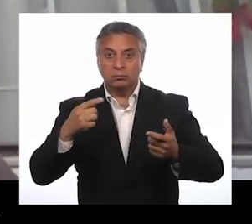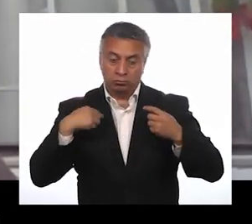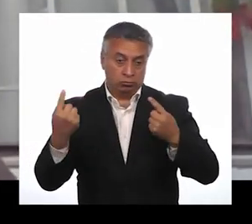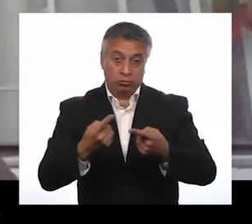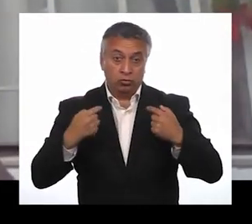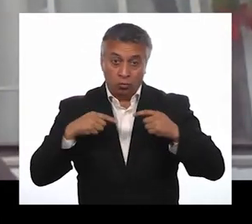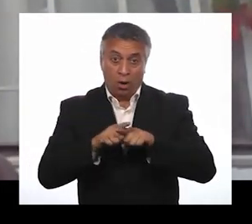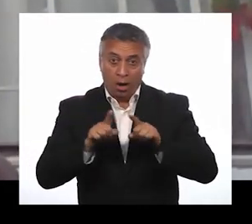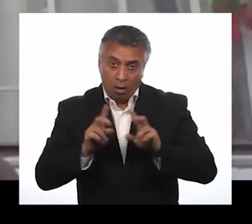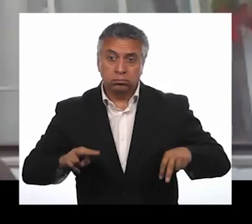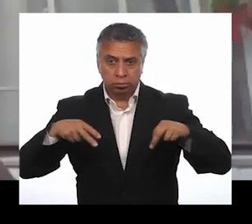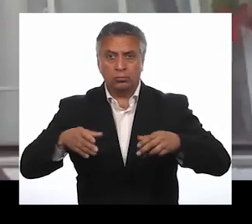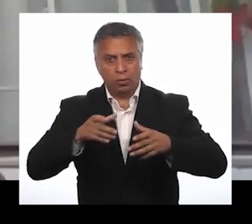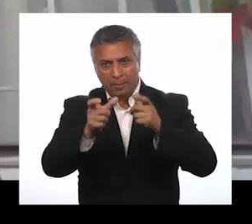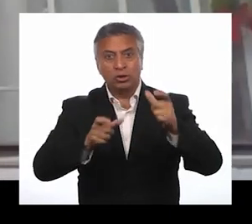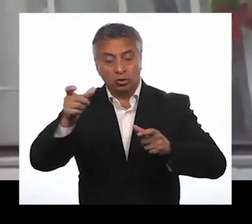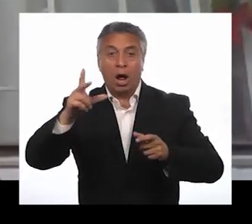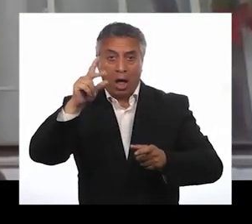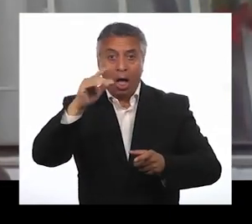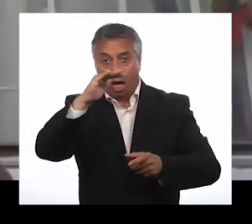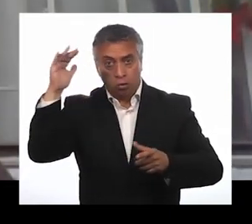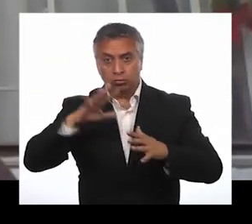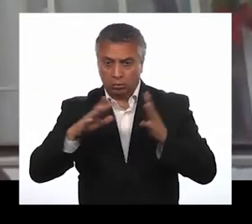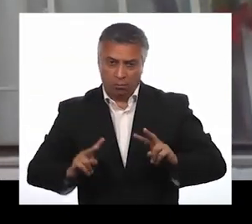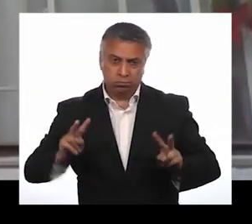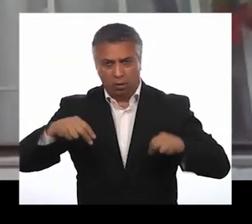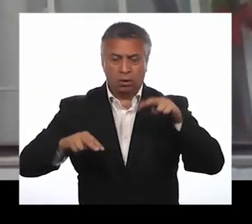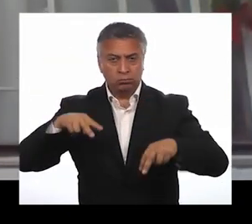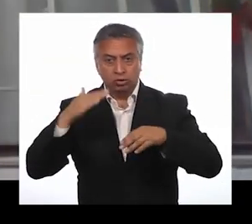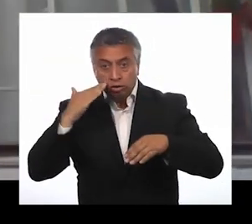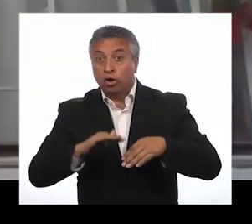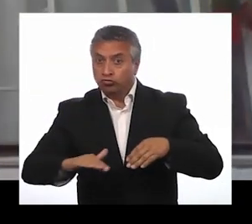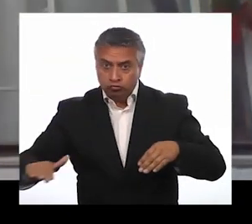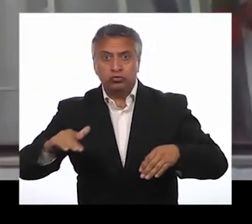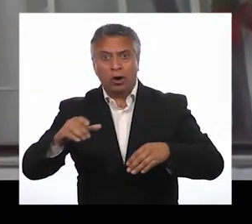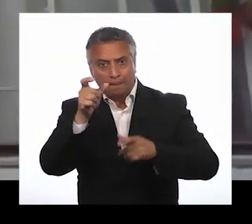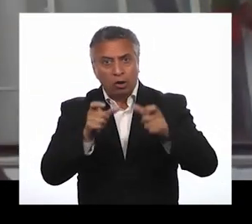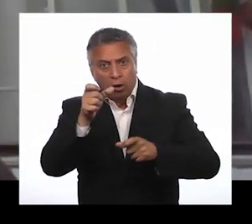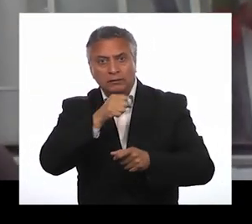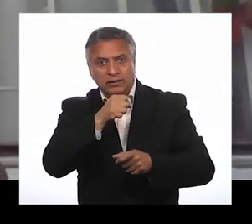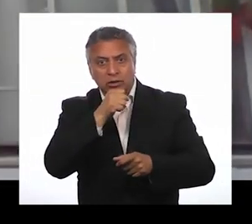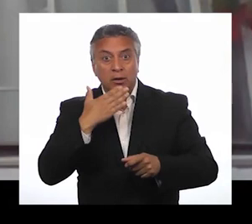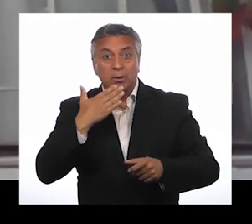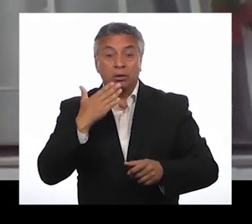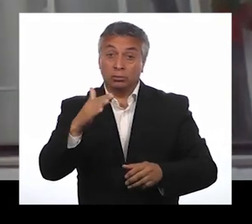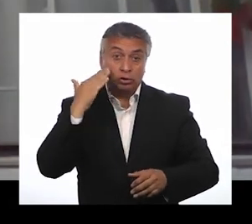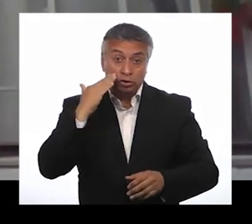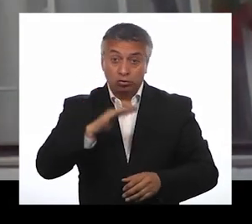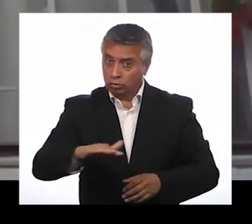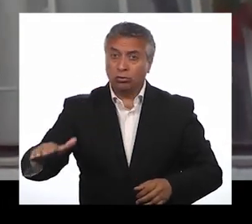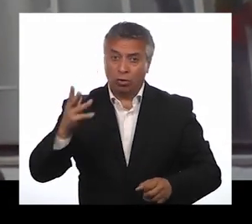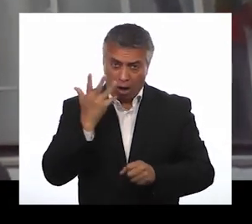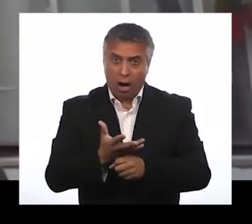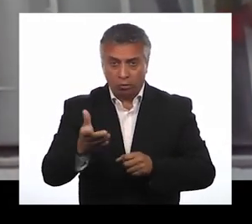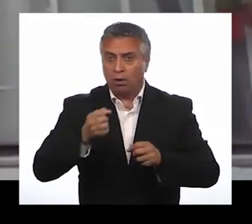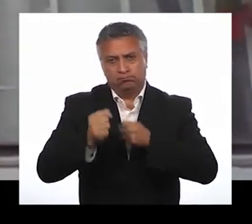nos paramos, la gente corriendo, igual porque había harta gente adulta, niños chicos, personas de edad, y harto niños chicos, igual, pues